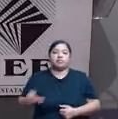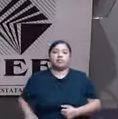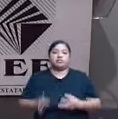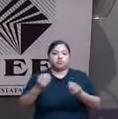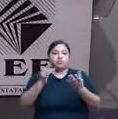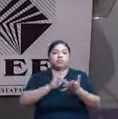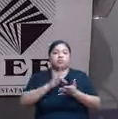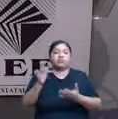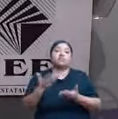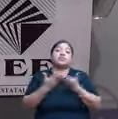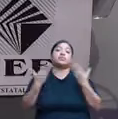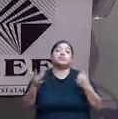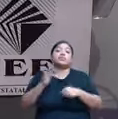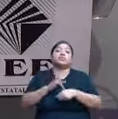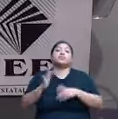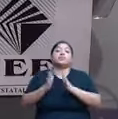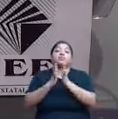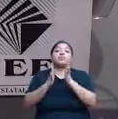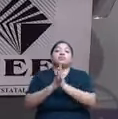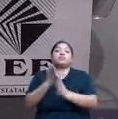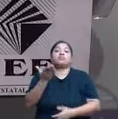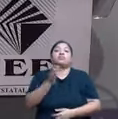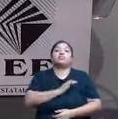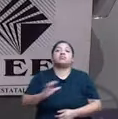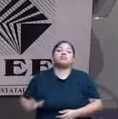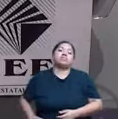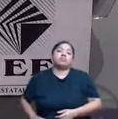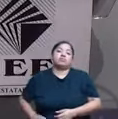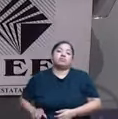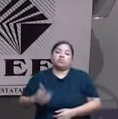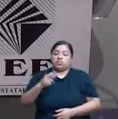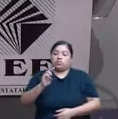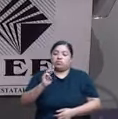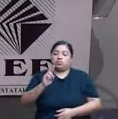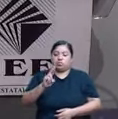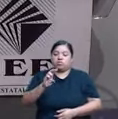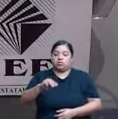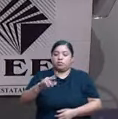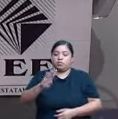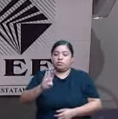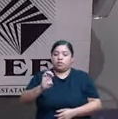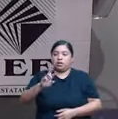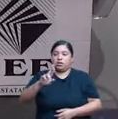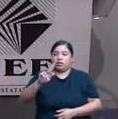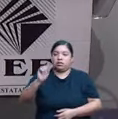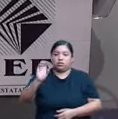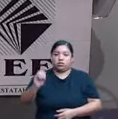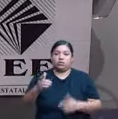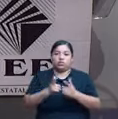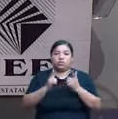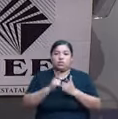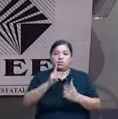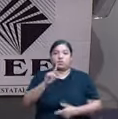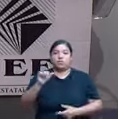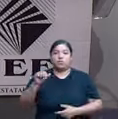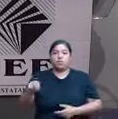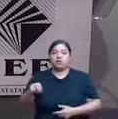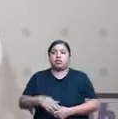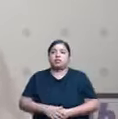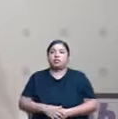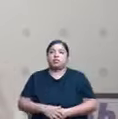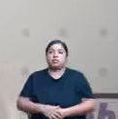candidato. Ahora vamos a cederle el uso de la voz al candidato Humberto Pacheco Miralrío, del Partido Acción Nacional. Adelante,